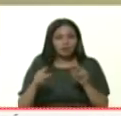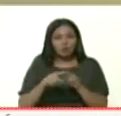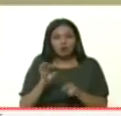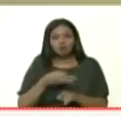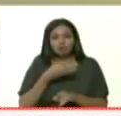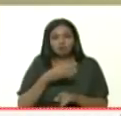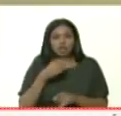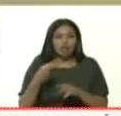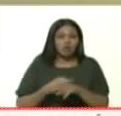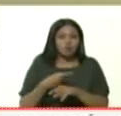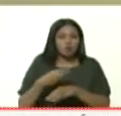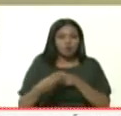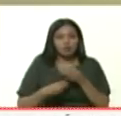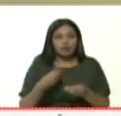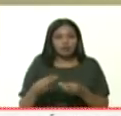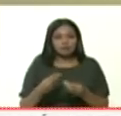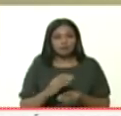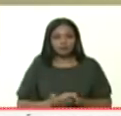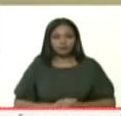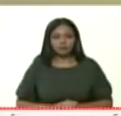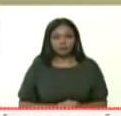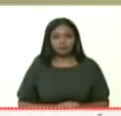qué hace el gobierno.